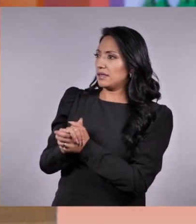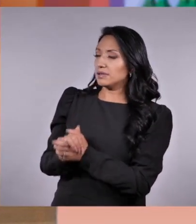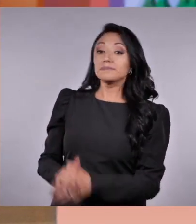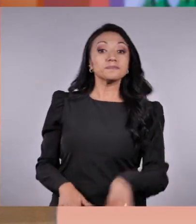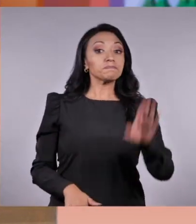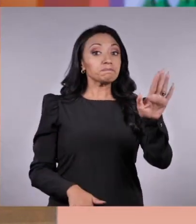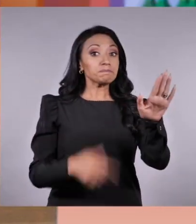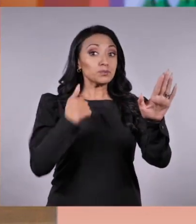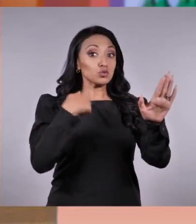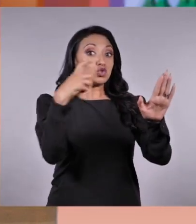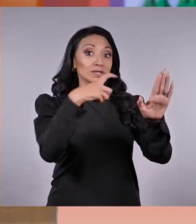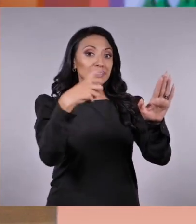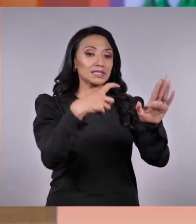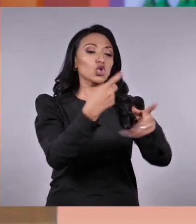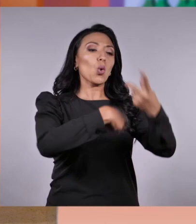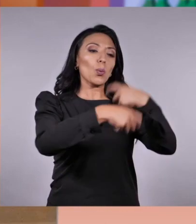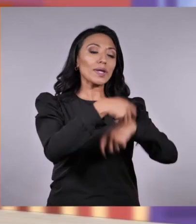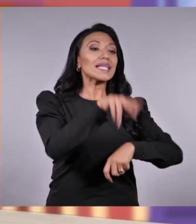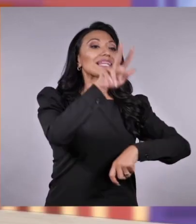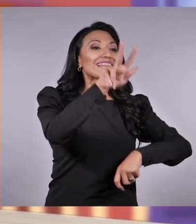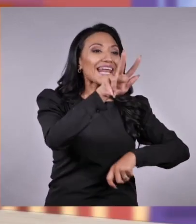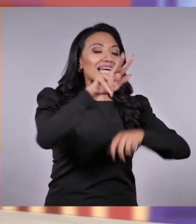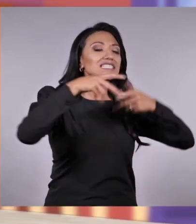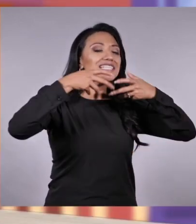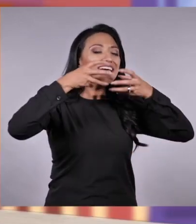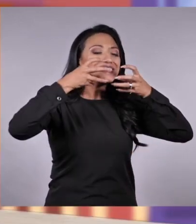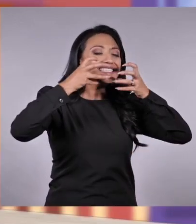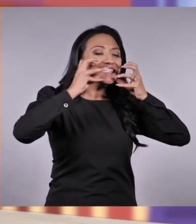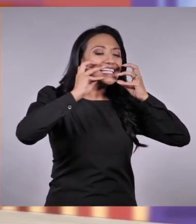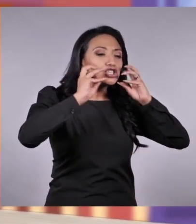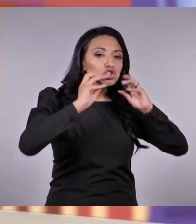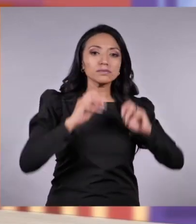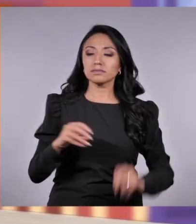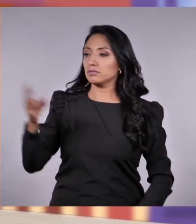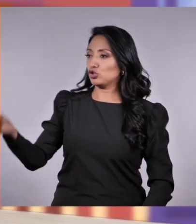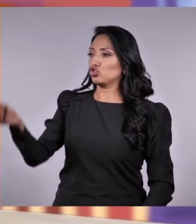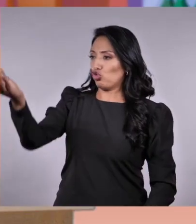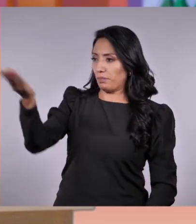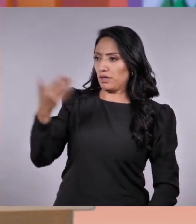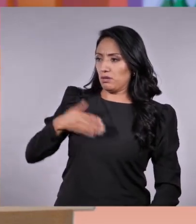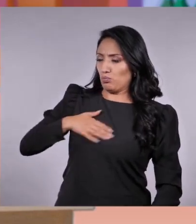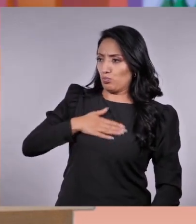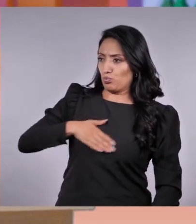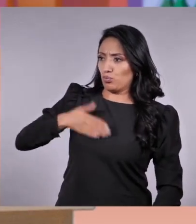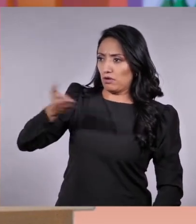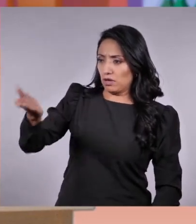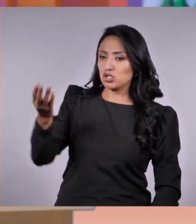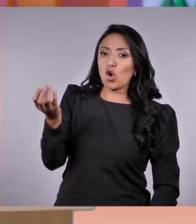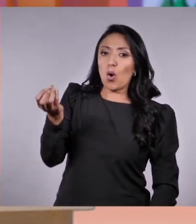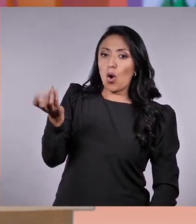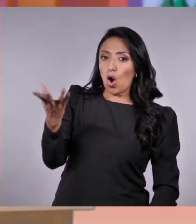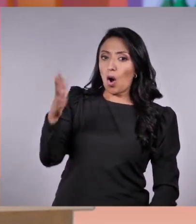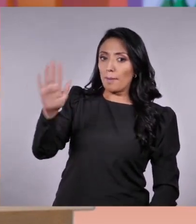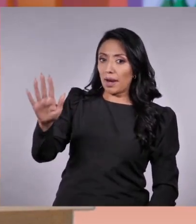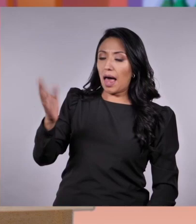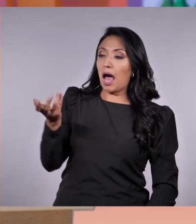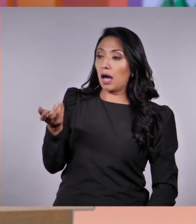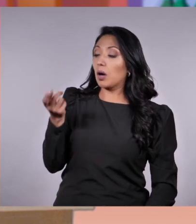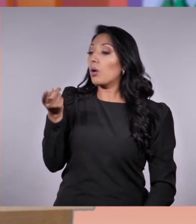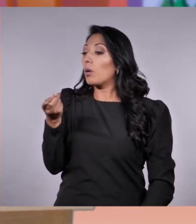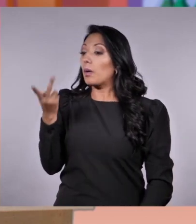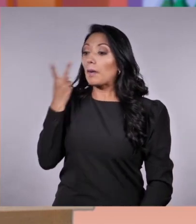Vecina, necesito que me venda unos 3 choclitos. ¡Por supuesto! ¡Tómelos, por favor! Son blancos, se